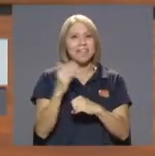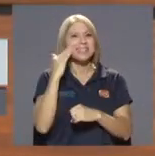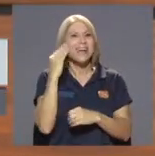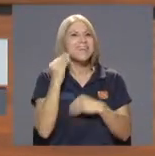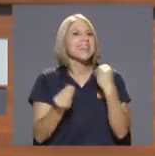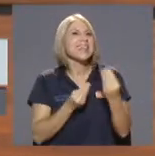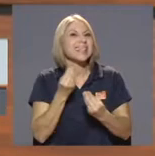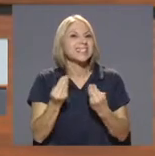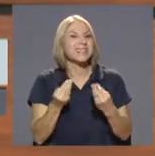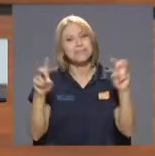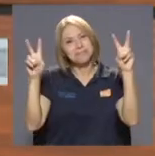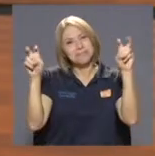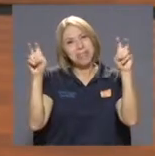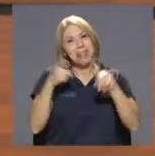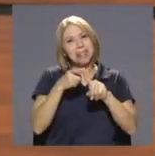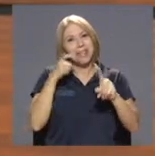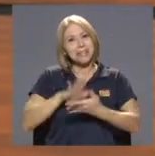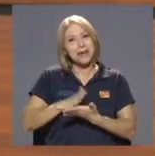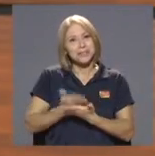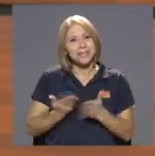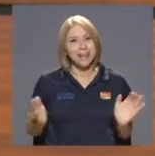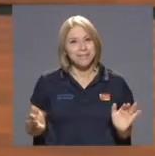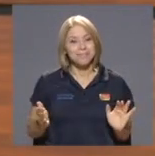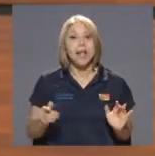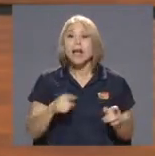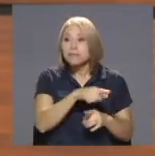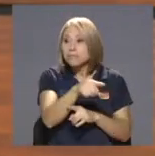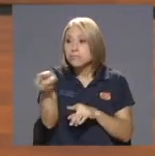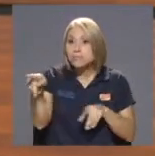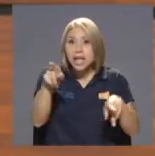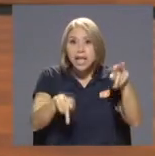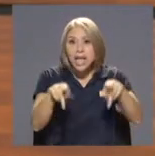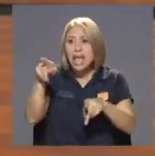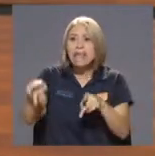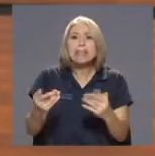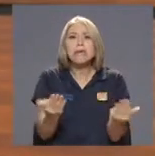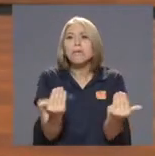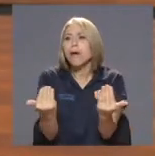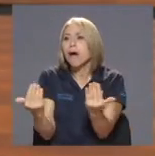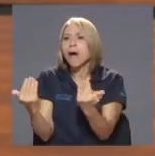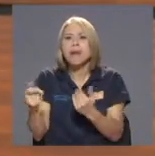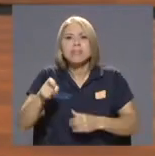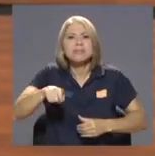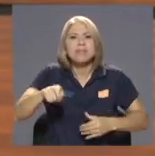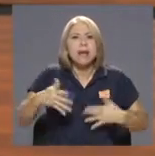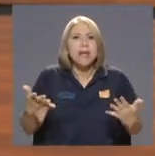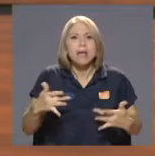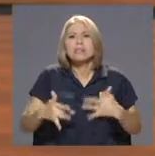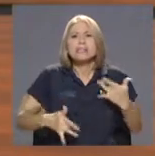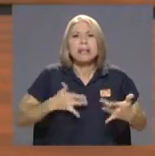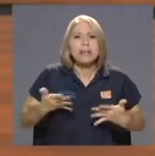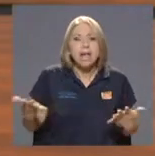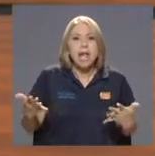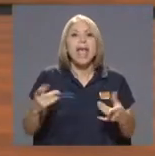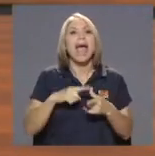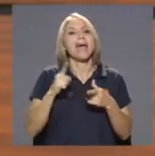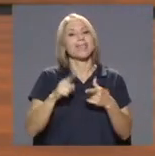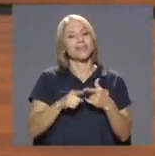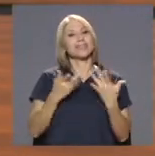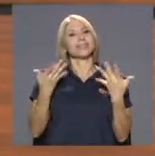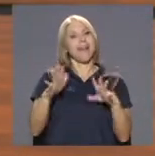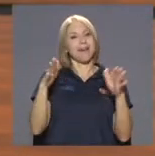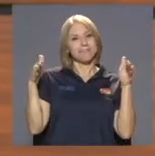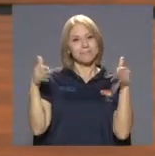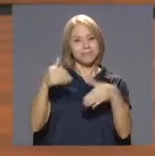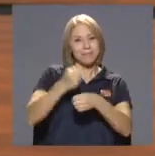por decirlo de alguna manera, recoger las necesidades de la gente, los sentires de la gente y empezar a volcarnos a trabajar sobre eso. Y el trabajo con la gente